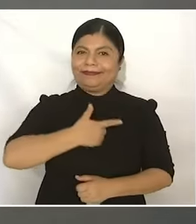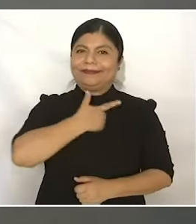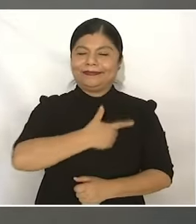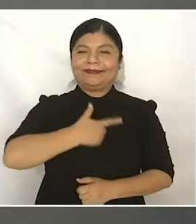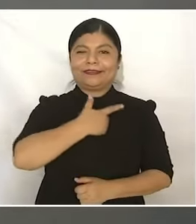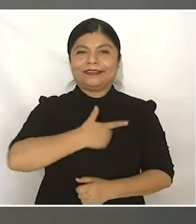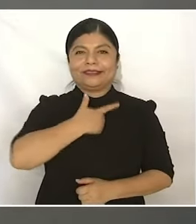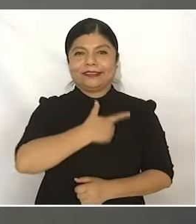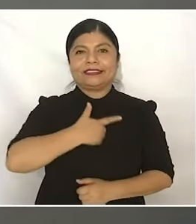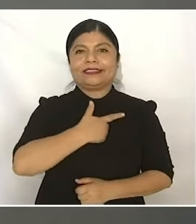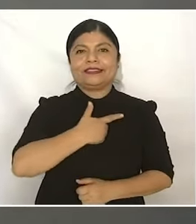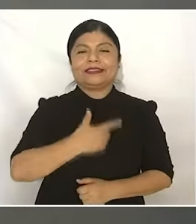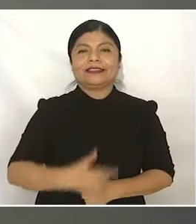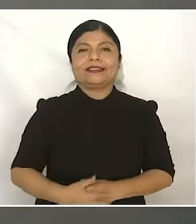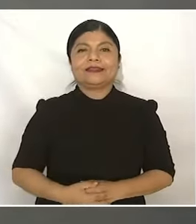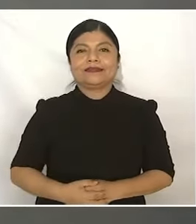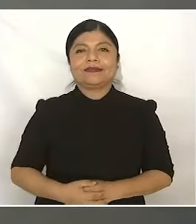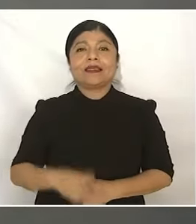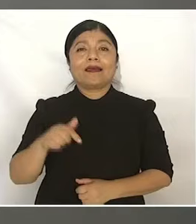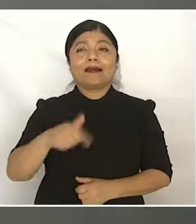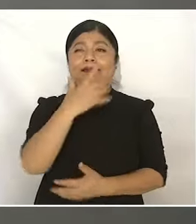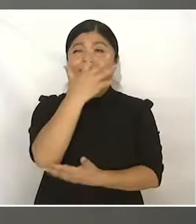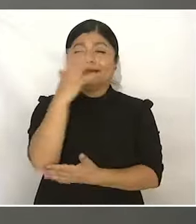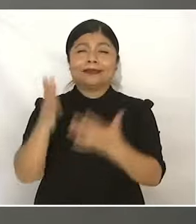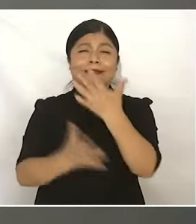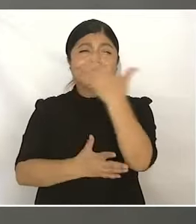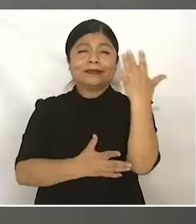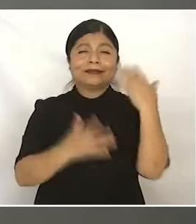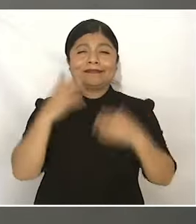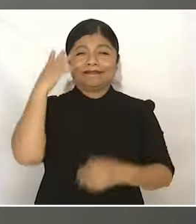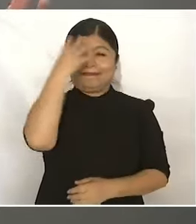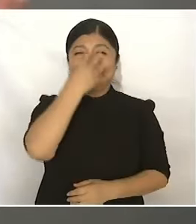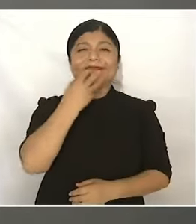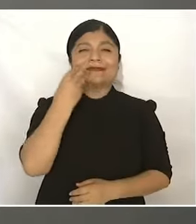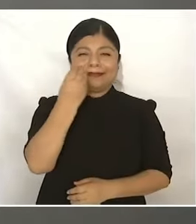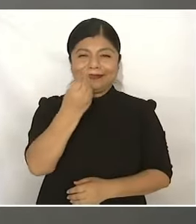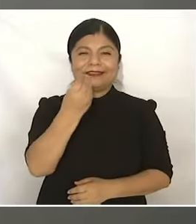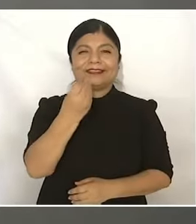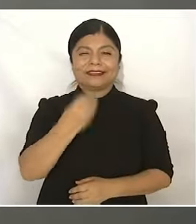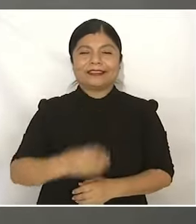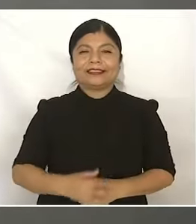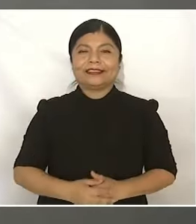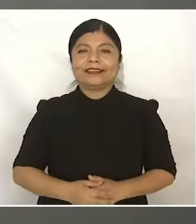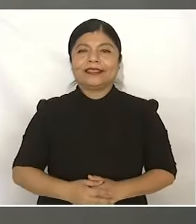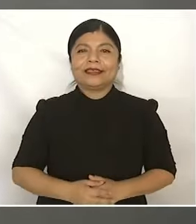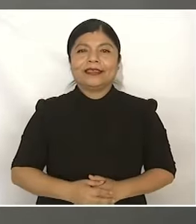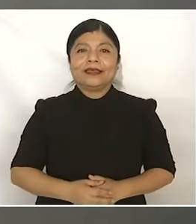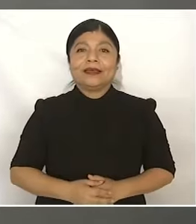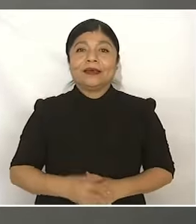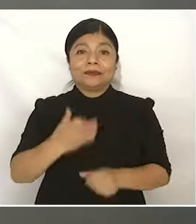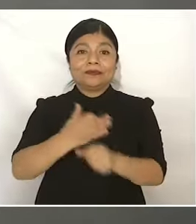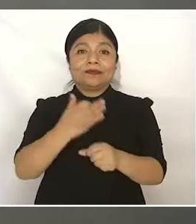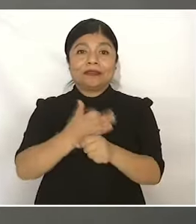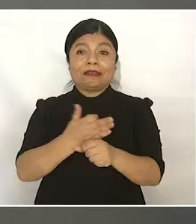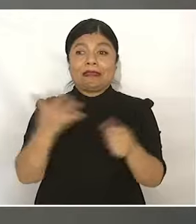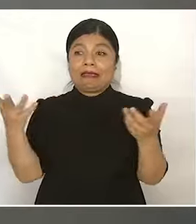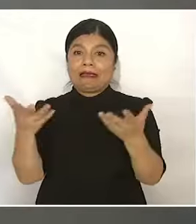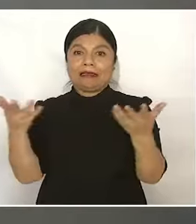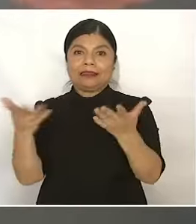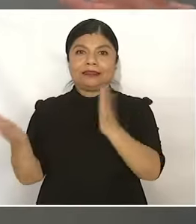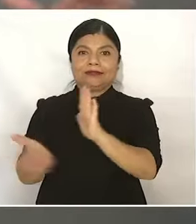es un paraíso, es un Edén. Y lo que se está haciendo ahora va